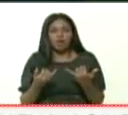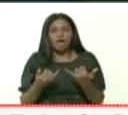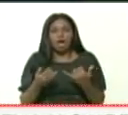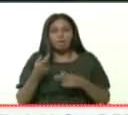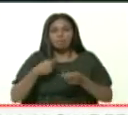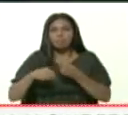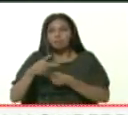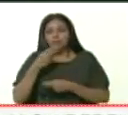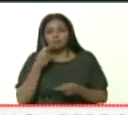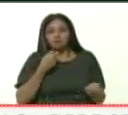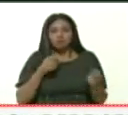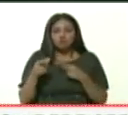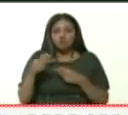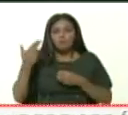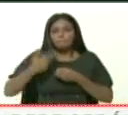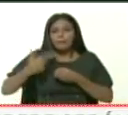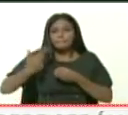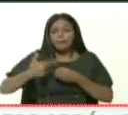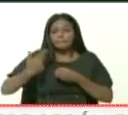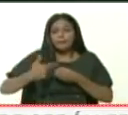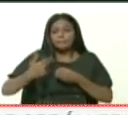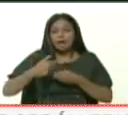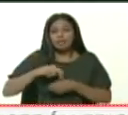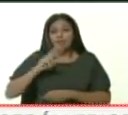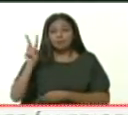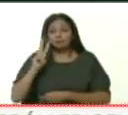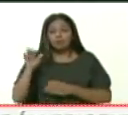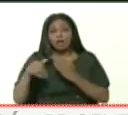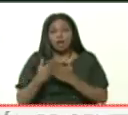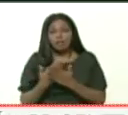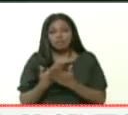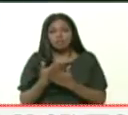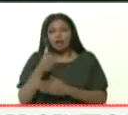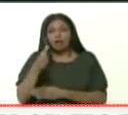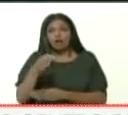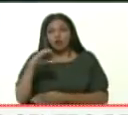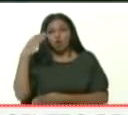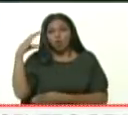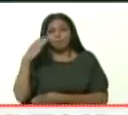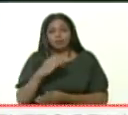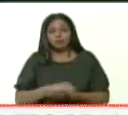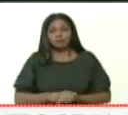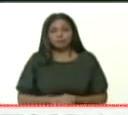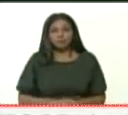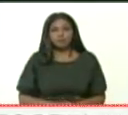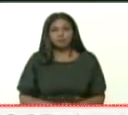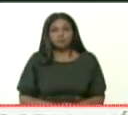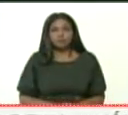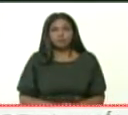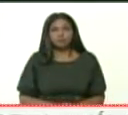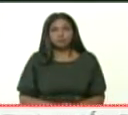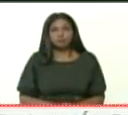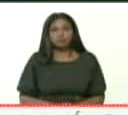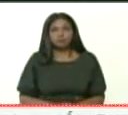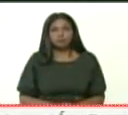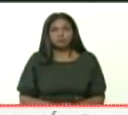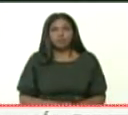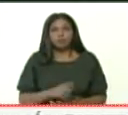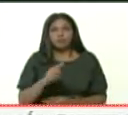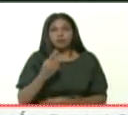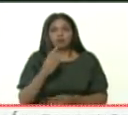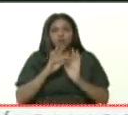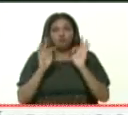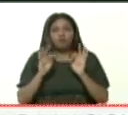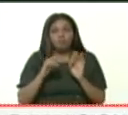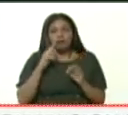y el contrabando de combustible desde Venezuela hacia Colombia. Las primeras reacciones